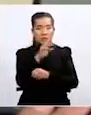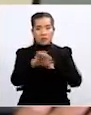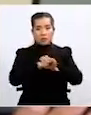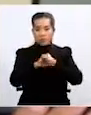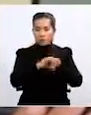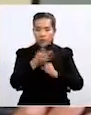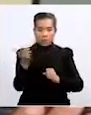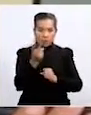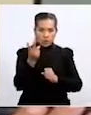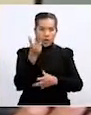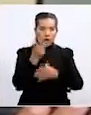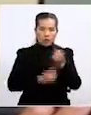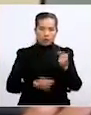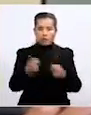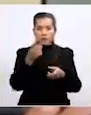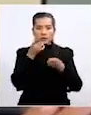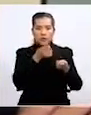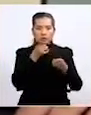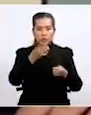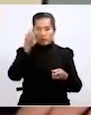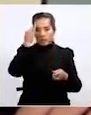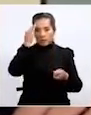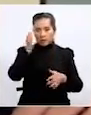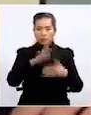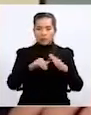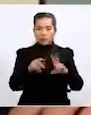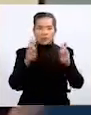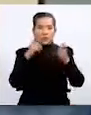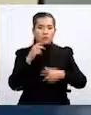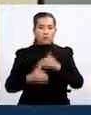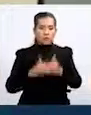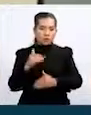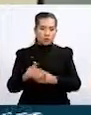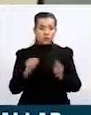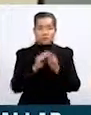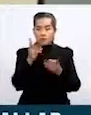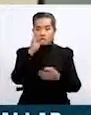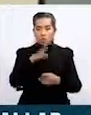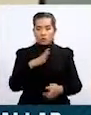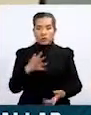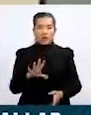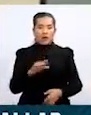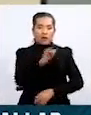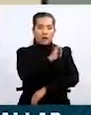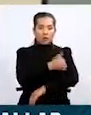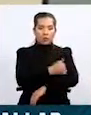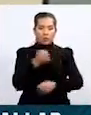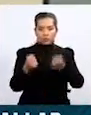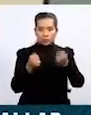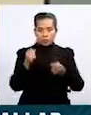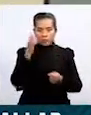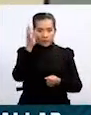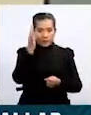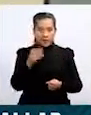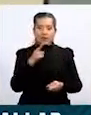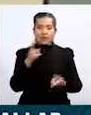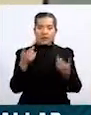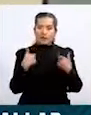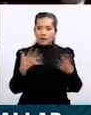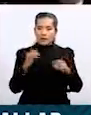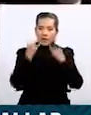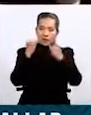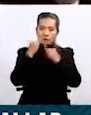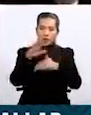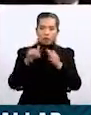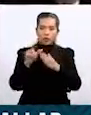parte acusadora y el que imputa dentro de este proceso, por lo cual el fiscal ya tiene conocimiento para que se continúe con el